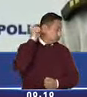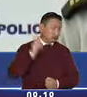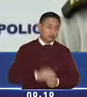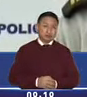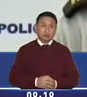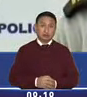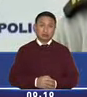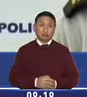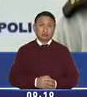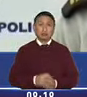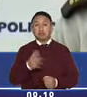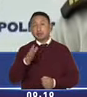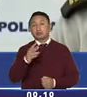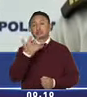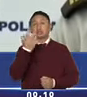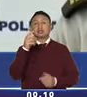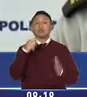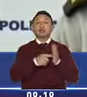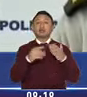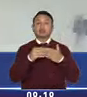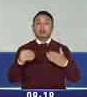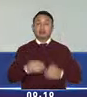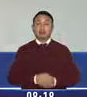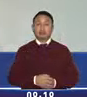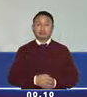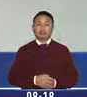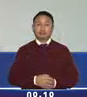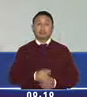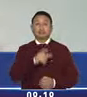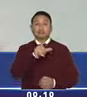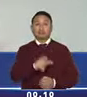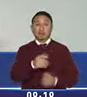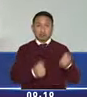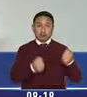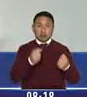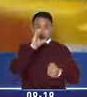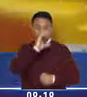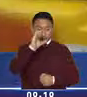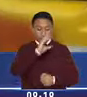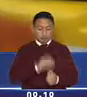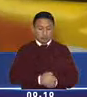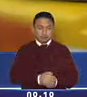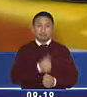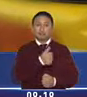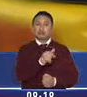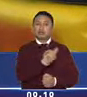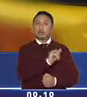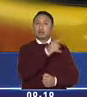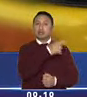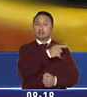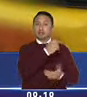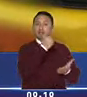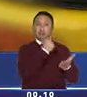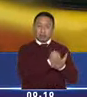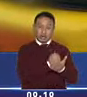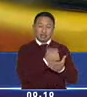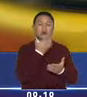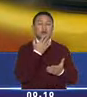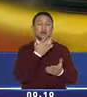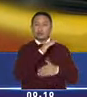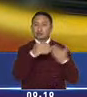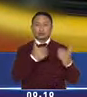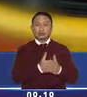encuentra valorado aproximadamente en $15,000. Buscaron el carro de la grabación, las mismas características, las placas, los